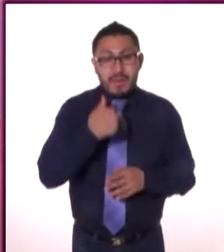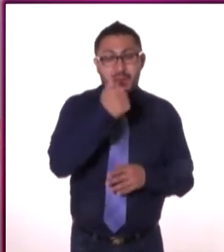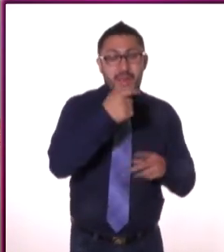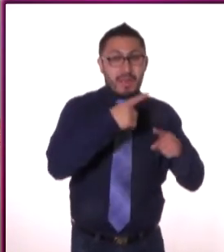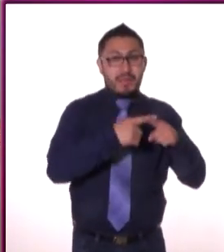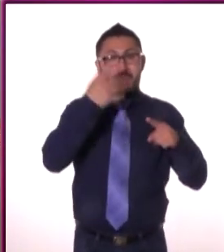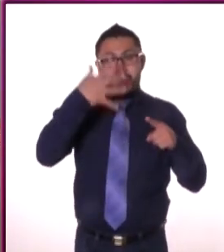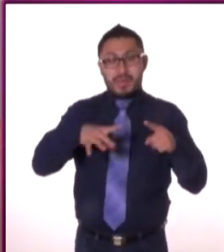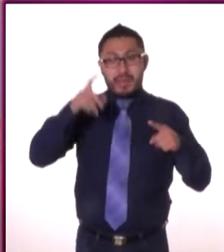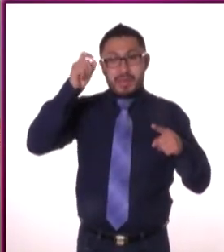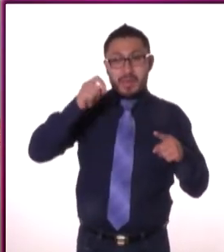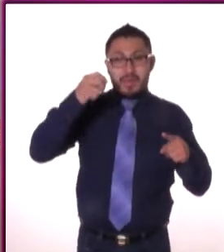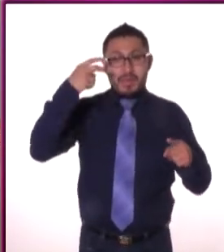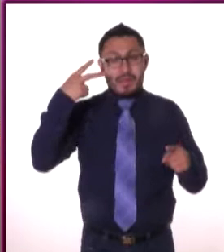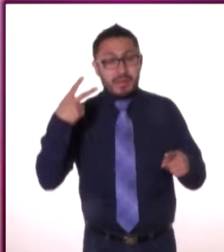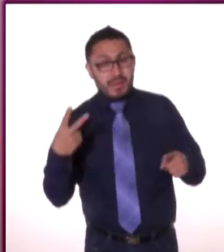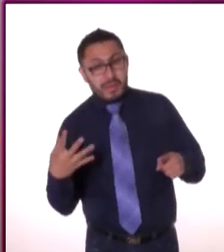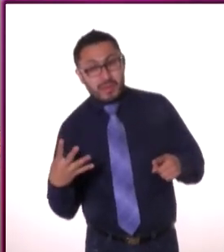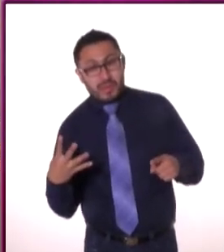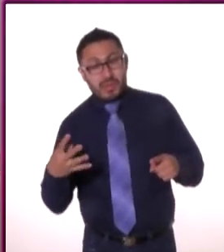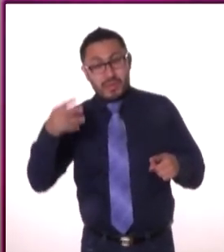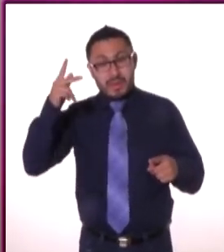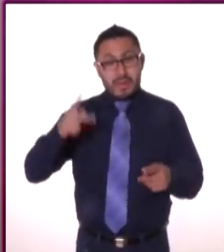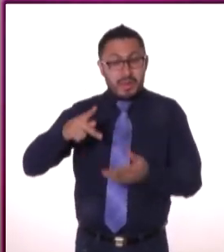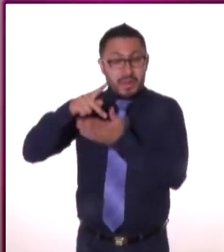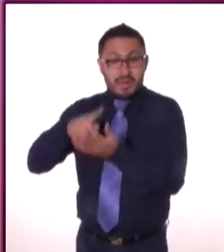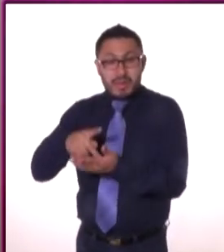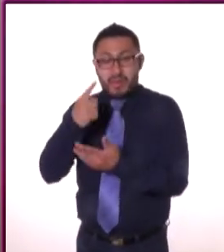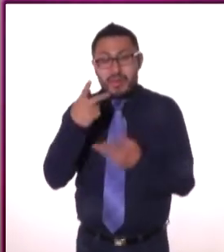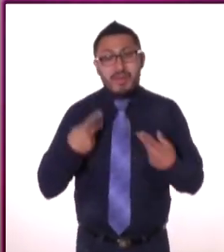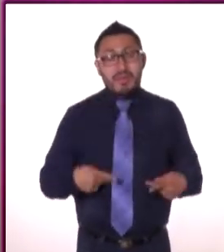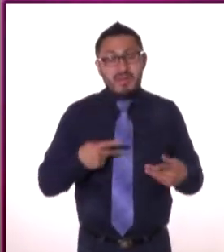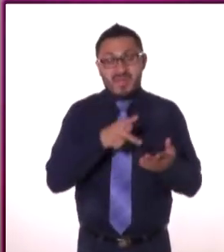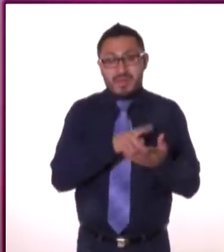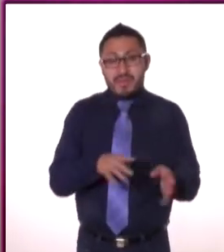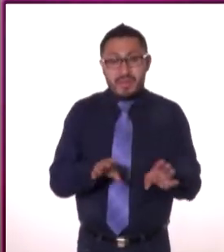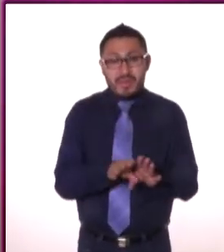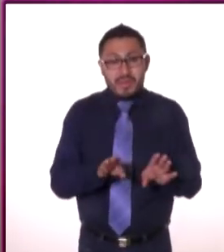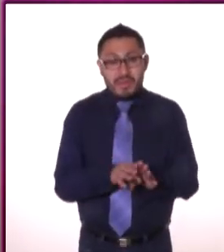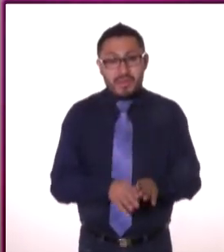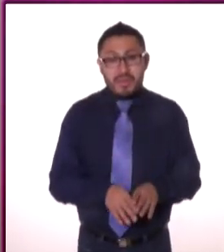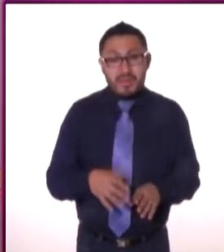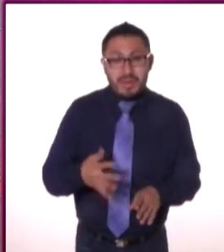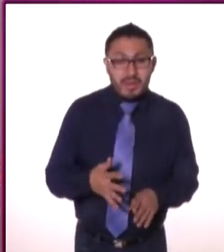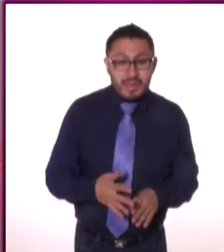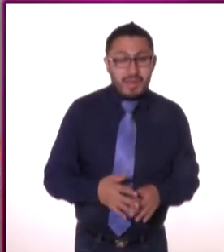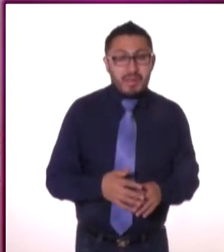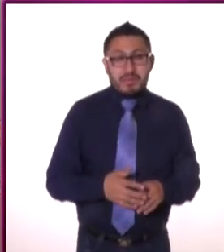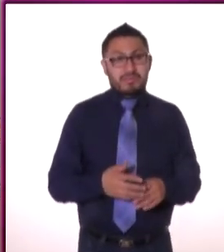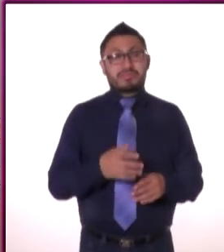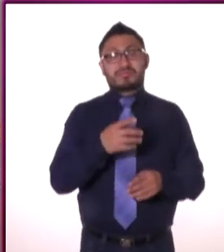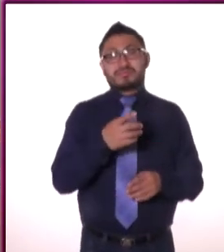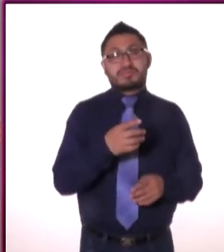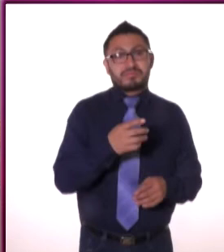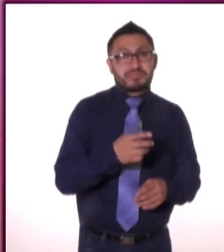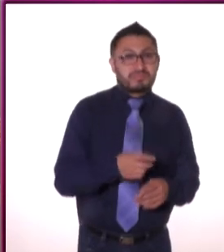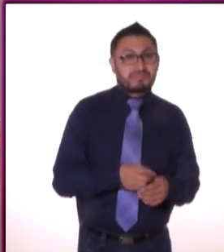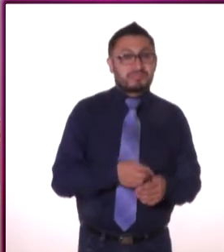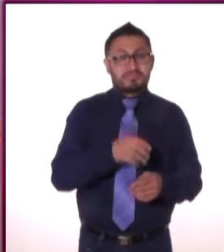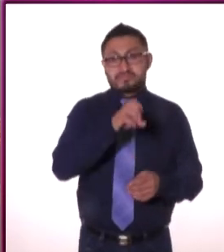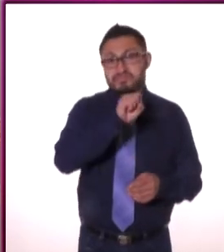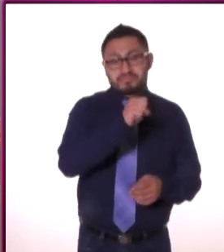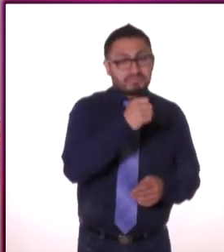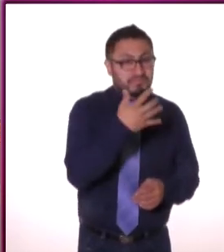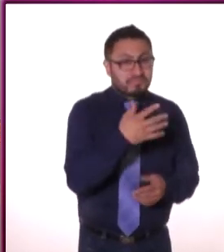pesa aproximadamente 6 por 10 a la 24 kilos, ¿no? Una persona pesa, digamos, 75 kilos,